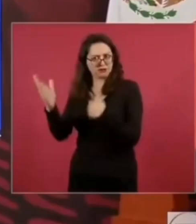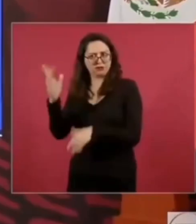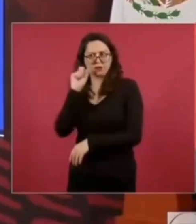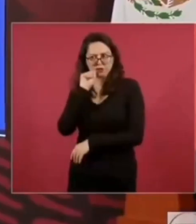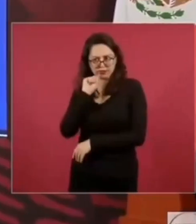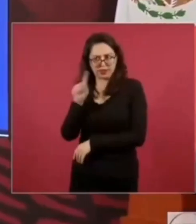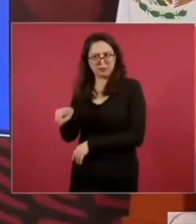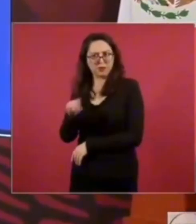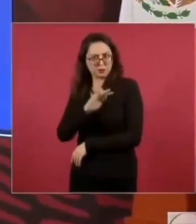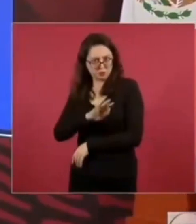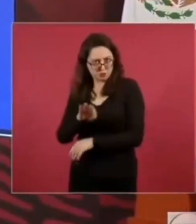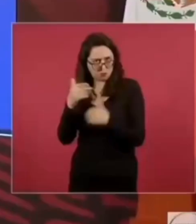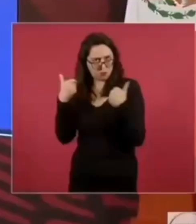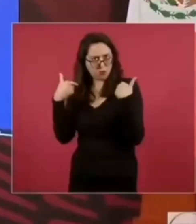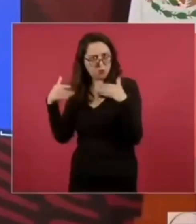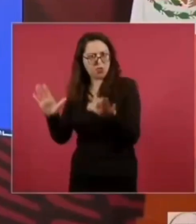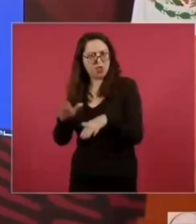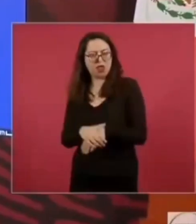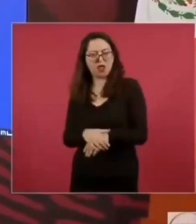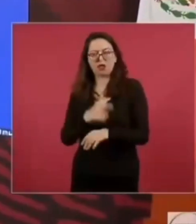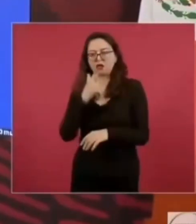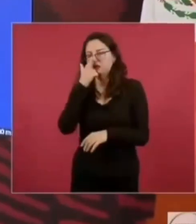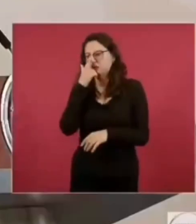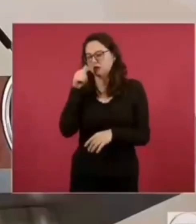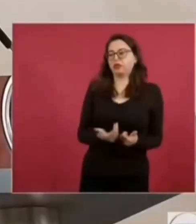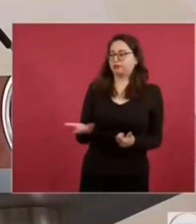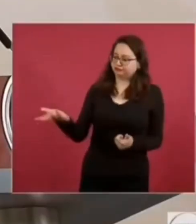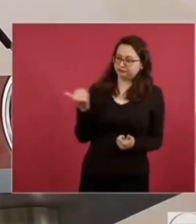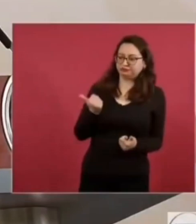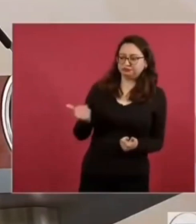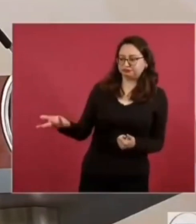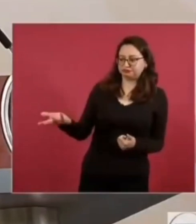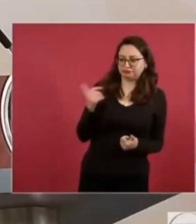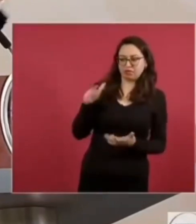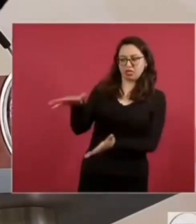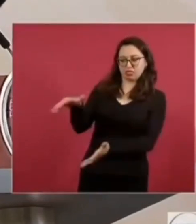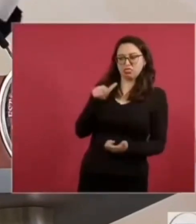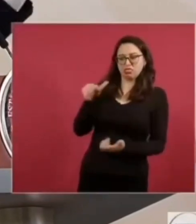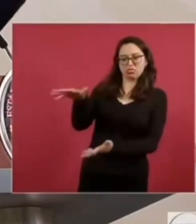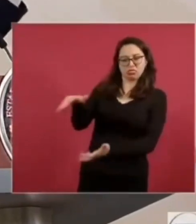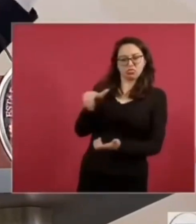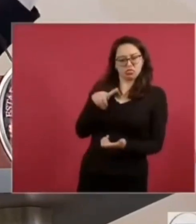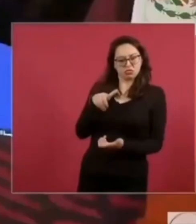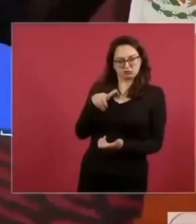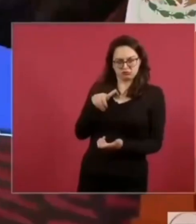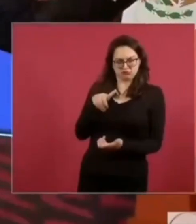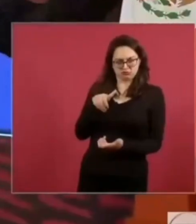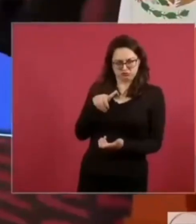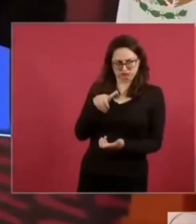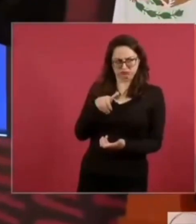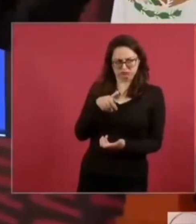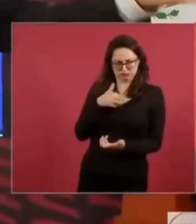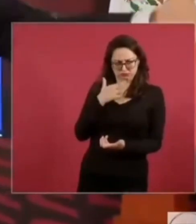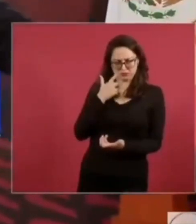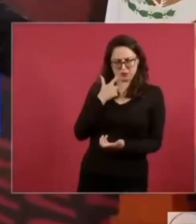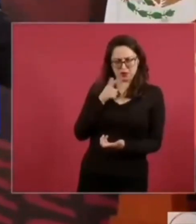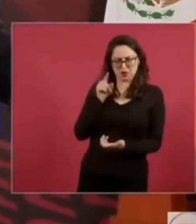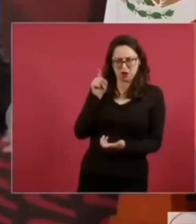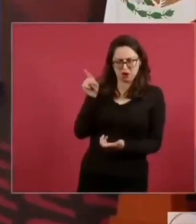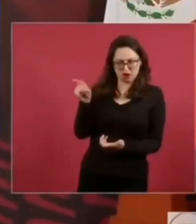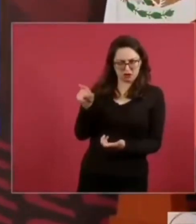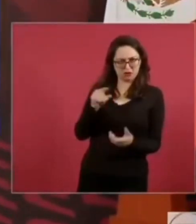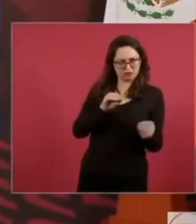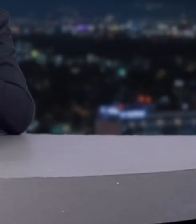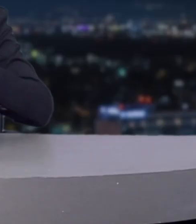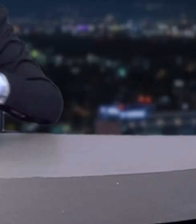acá y no seguimos impulsando el sureste para que se vaya poblando más ya está